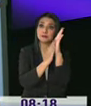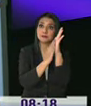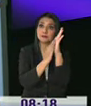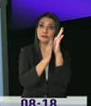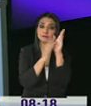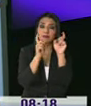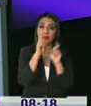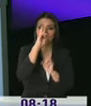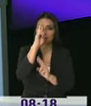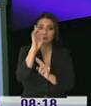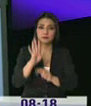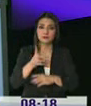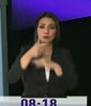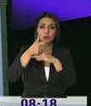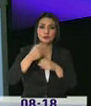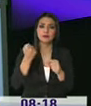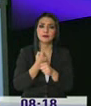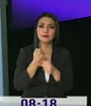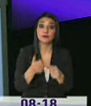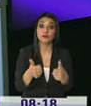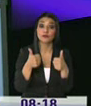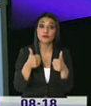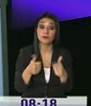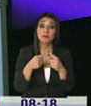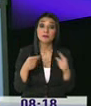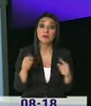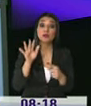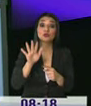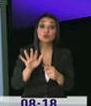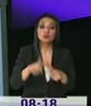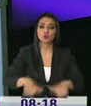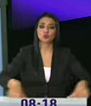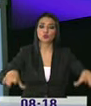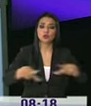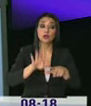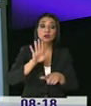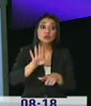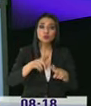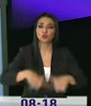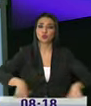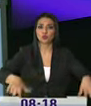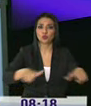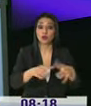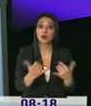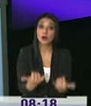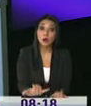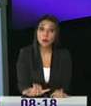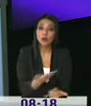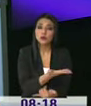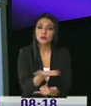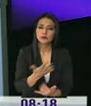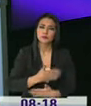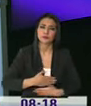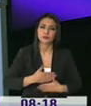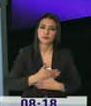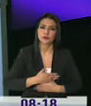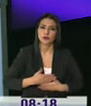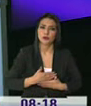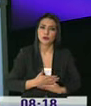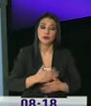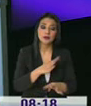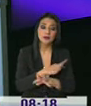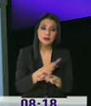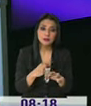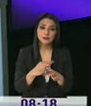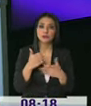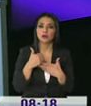se lo merecen. Han trabajado adecuadamente, pero ya está en su cancha, vecinos. En su cancha para que ustedes, por favor, de alguna manera,